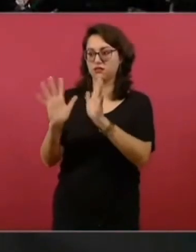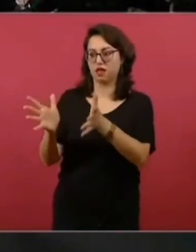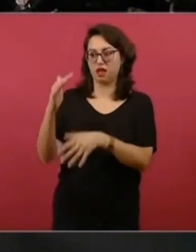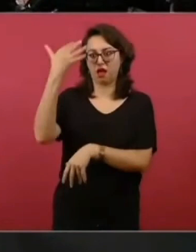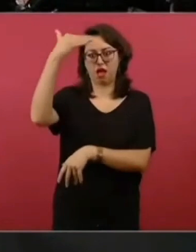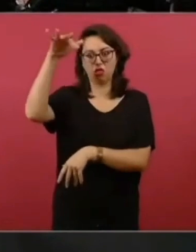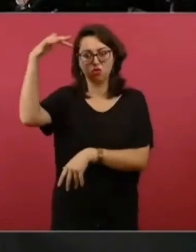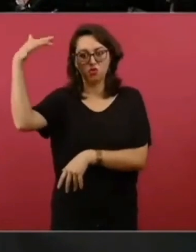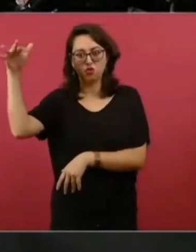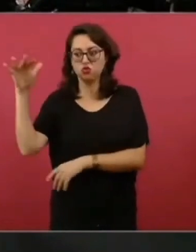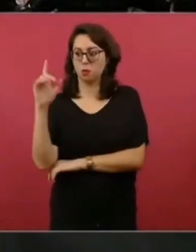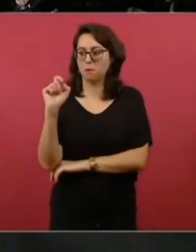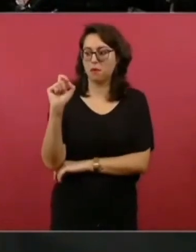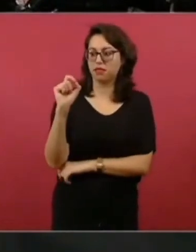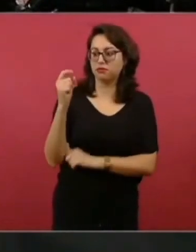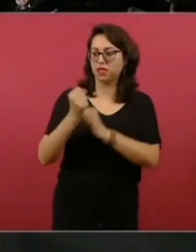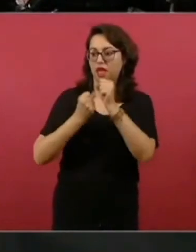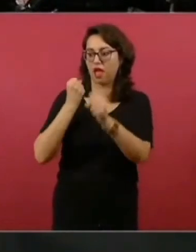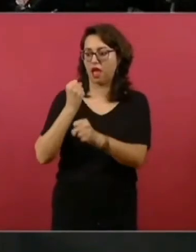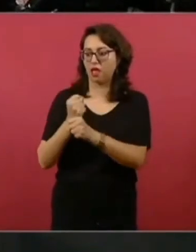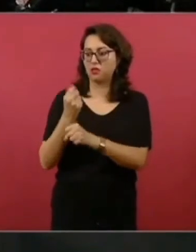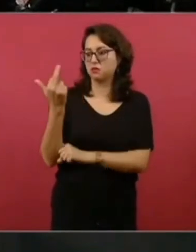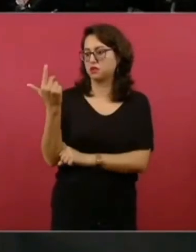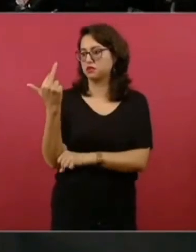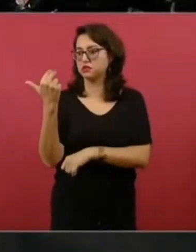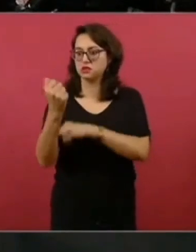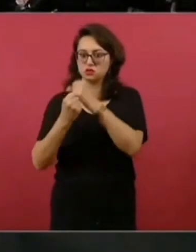como para tener los antecedentes.